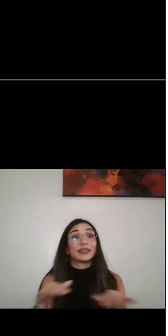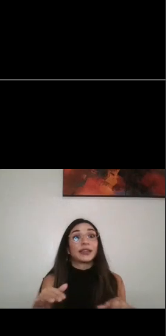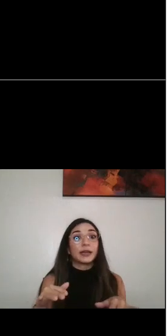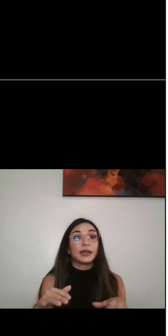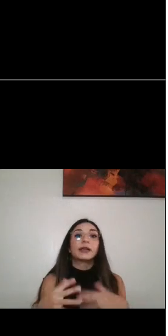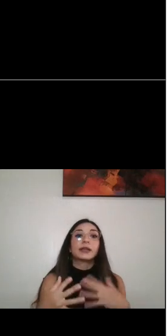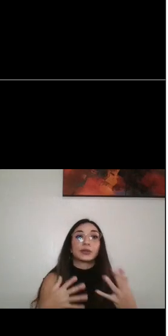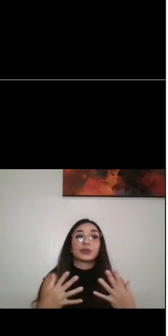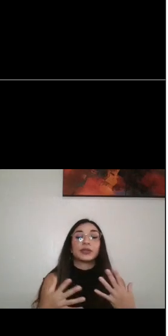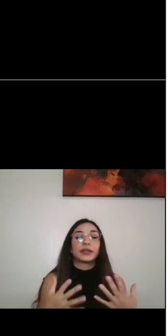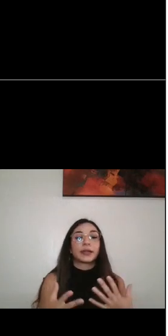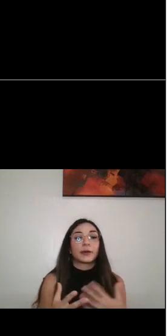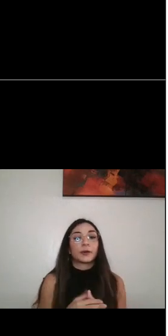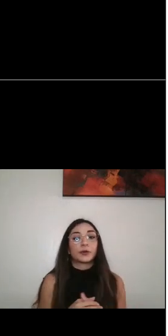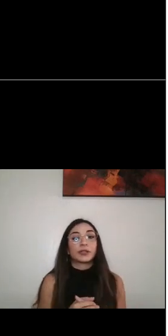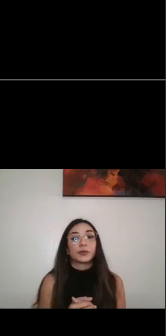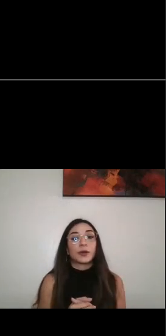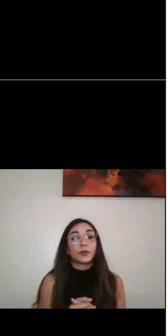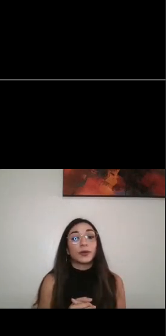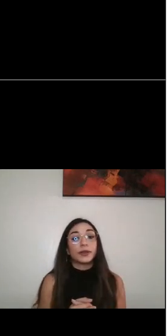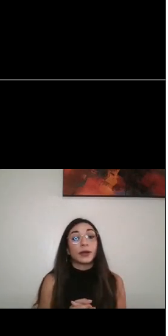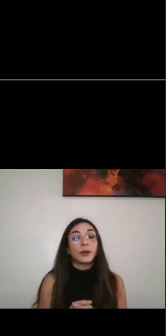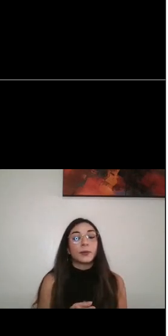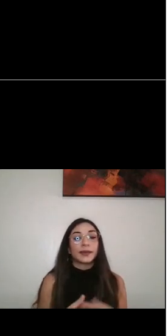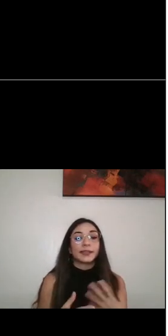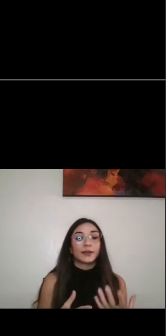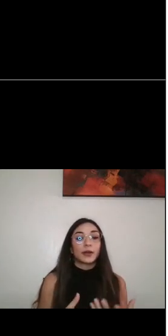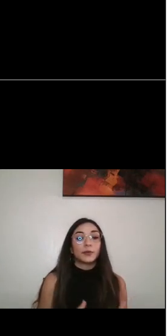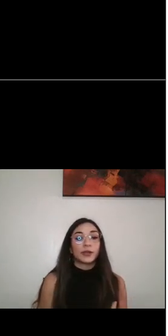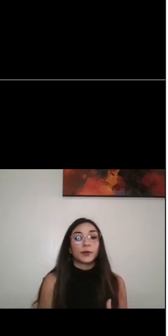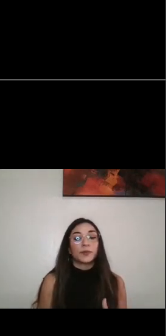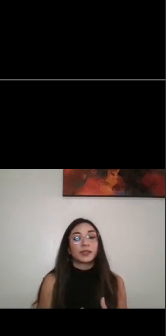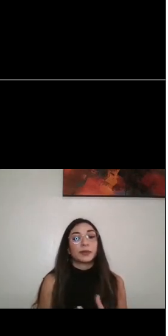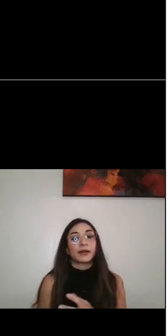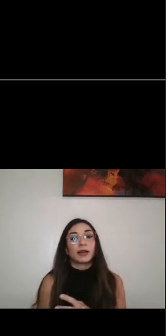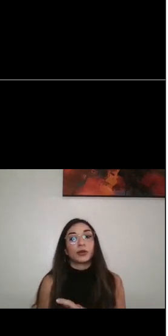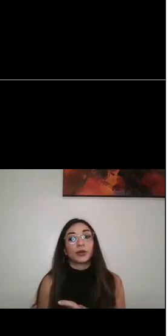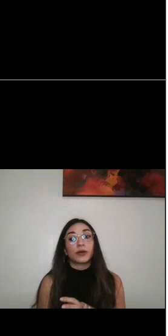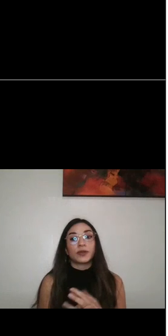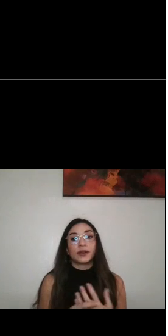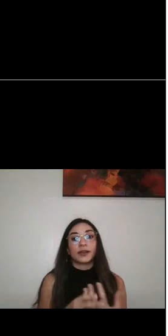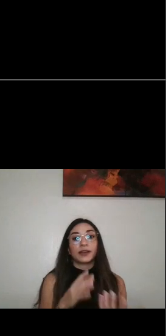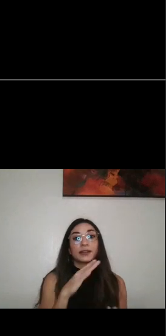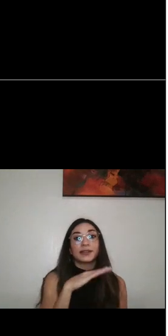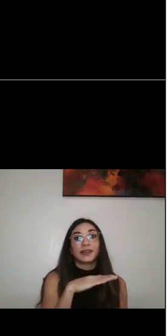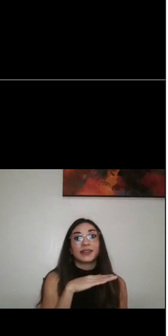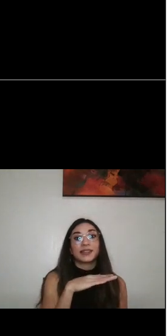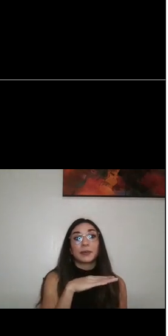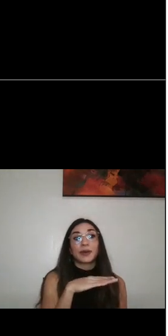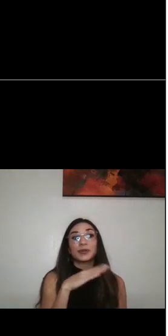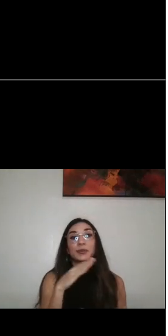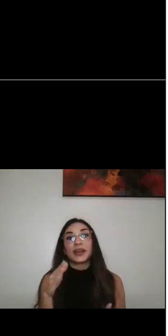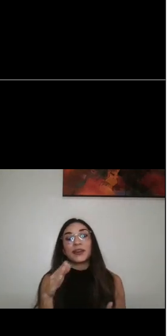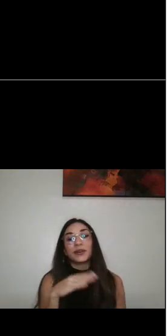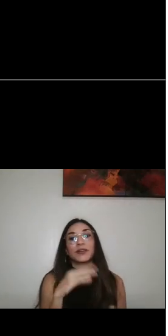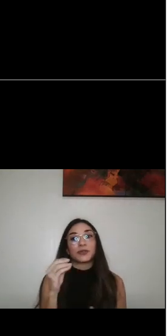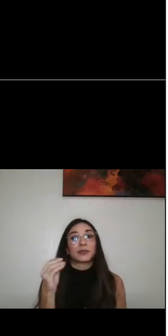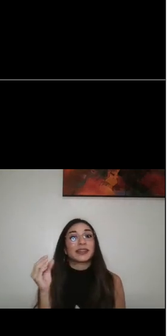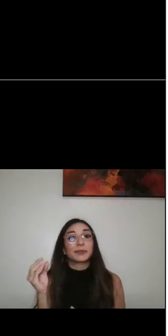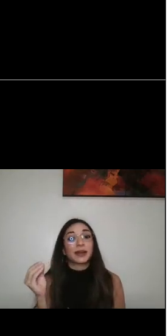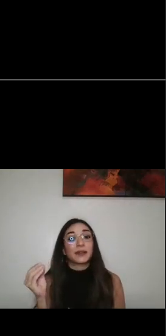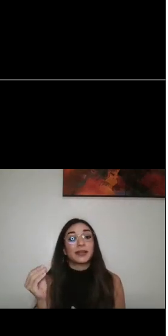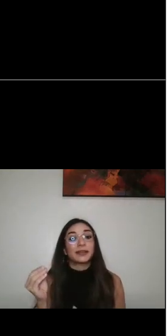se detiene, es un indicador, entonces tomarlo en cuenta, porque ese balbuceo, me explicaba la doctora Acuña, que es ese paso previo a